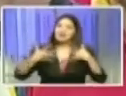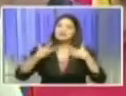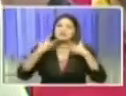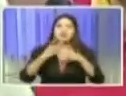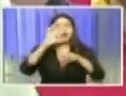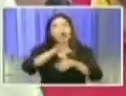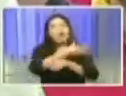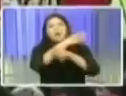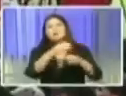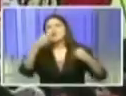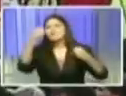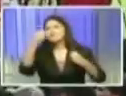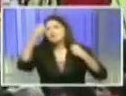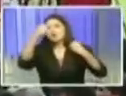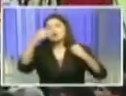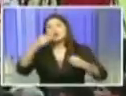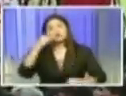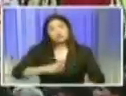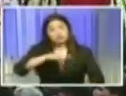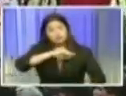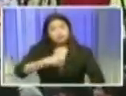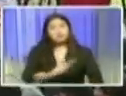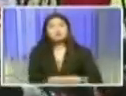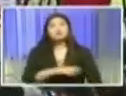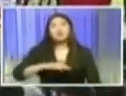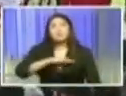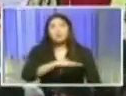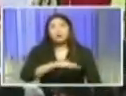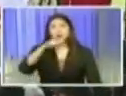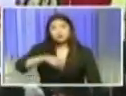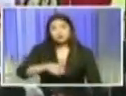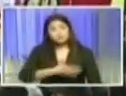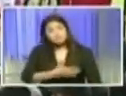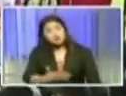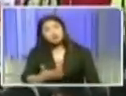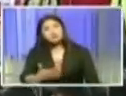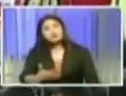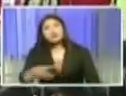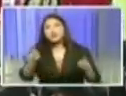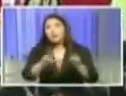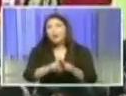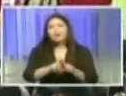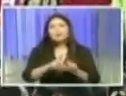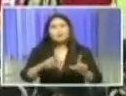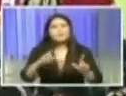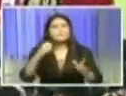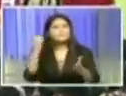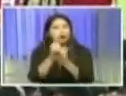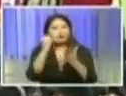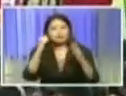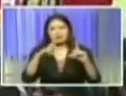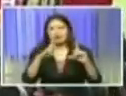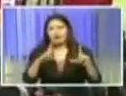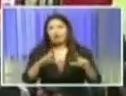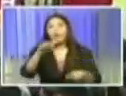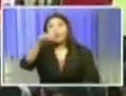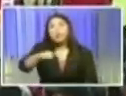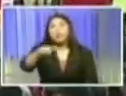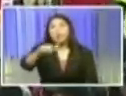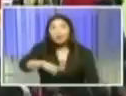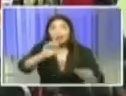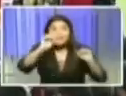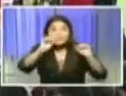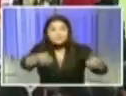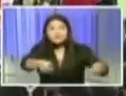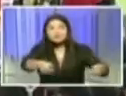consignas y su fuerza moral, la recibo como una marca. Hoy se